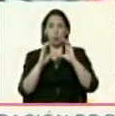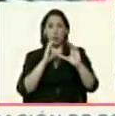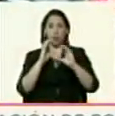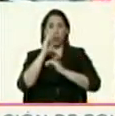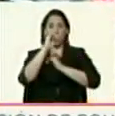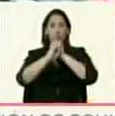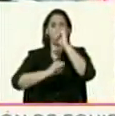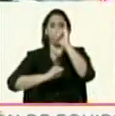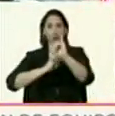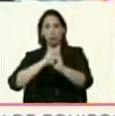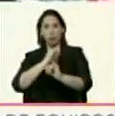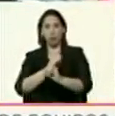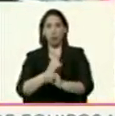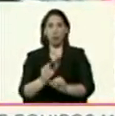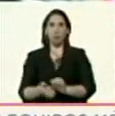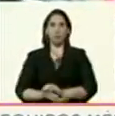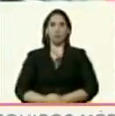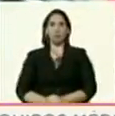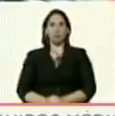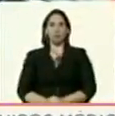internacionales